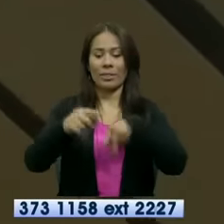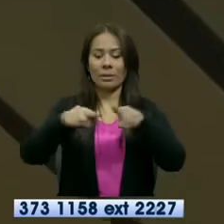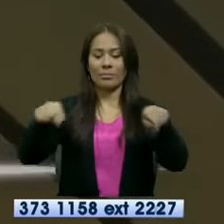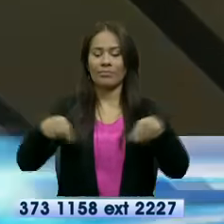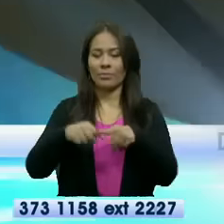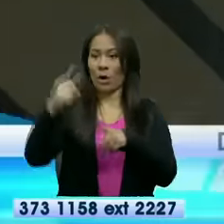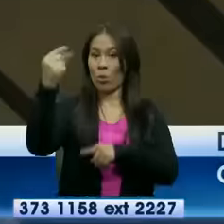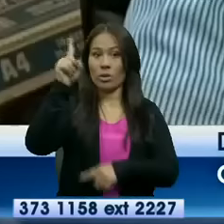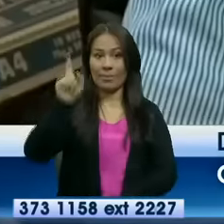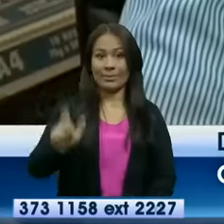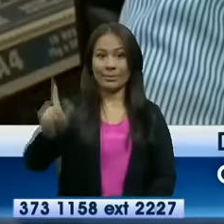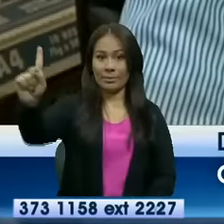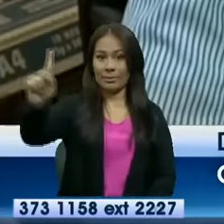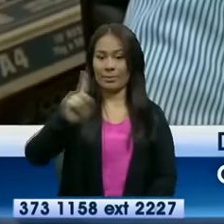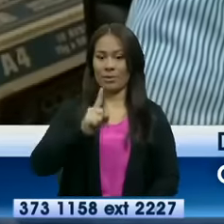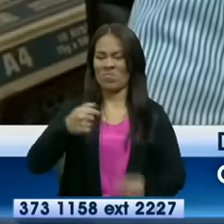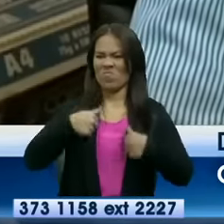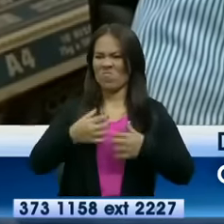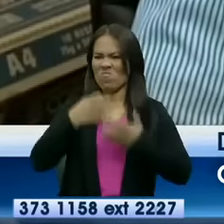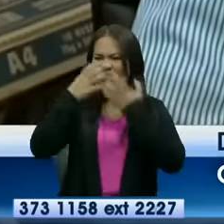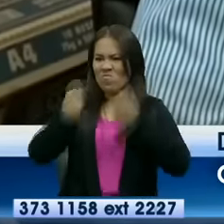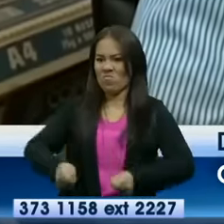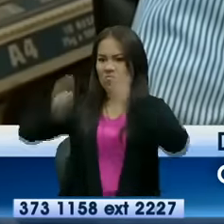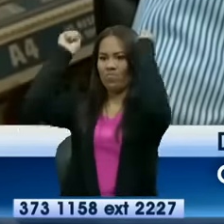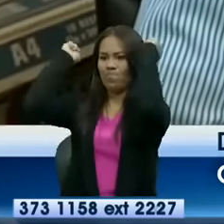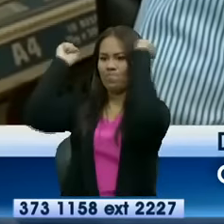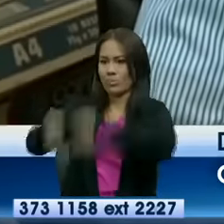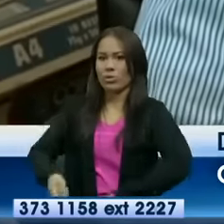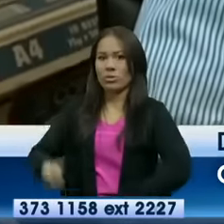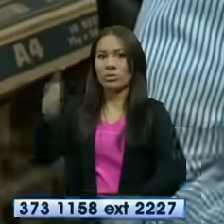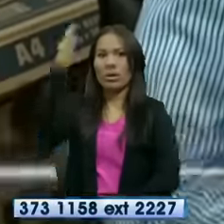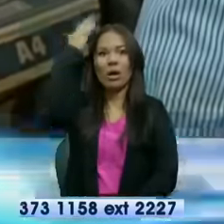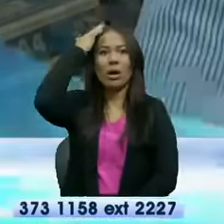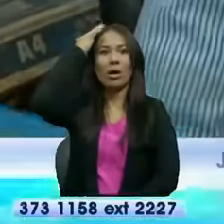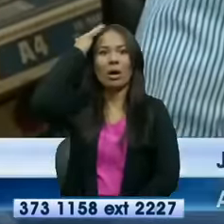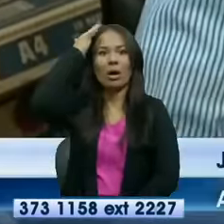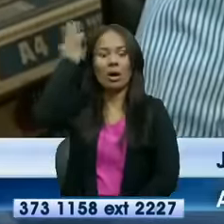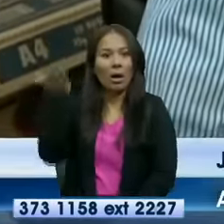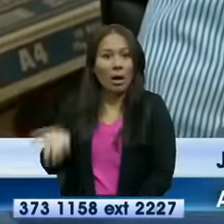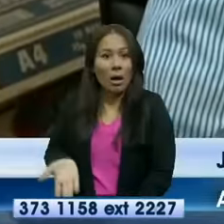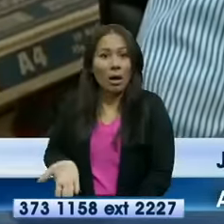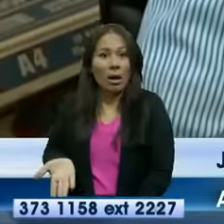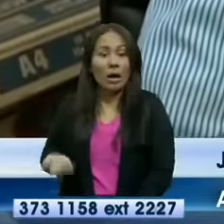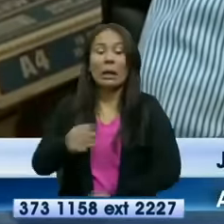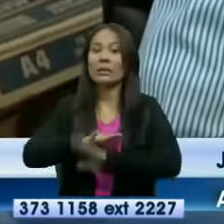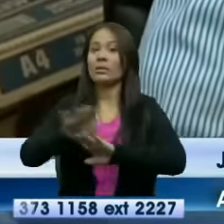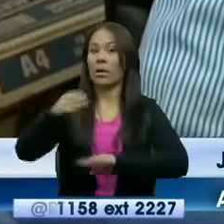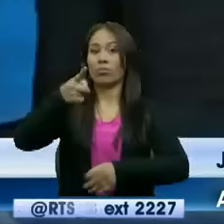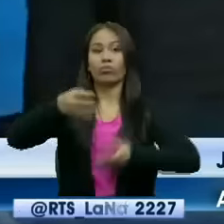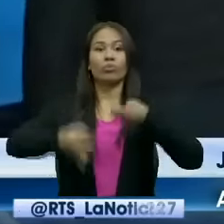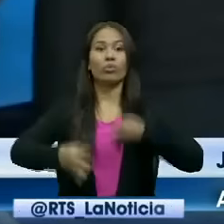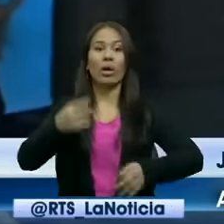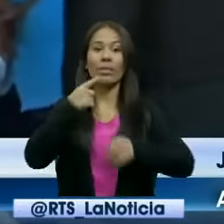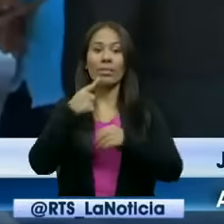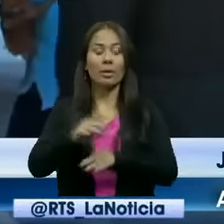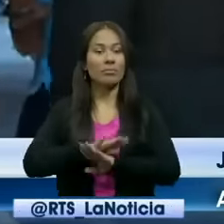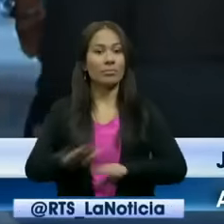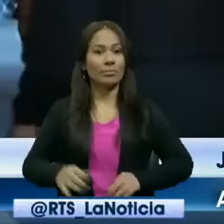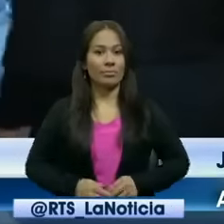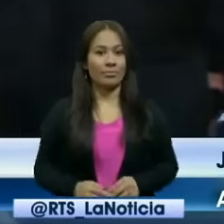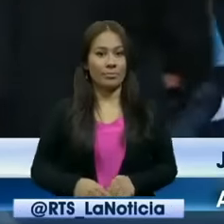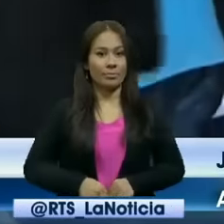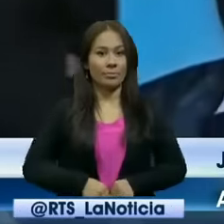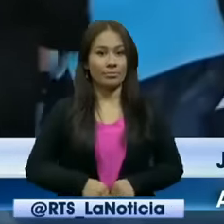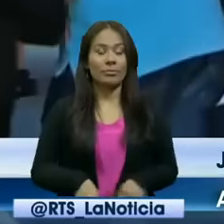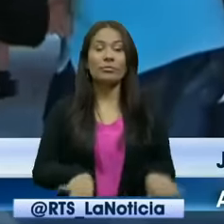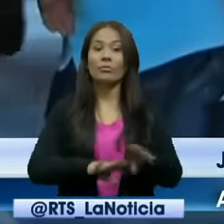sus clientas. La fiscalía dio cumplimiento a una orden de allanamiento emitida por un juez de la unidad de delitos flagrantes, en